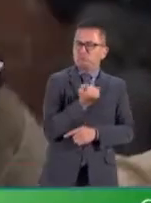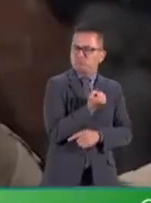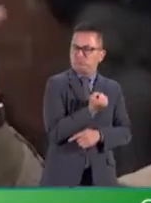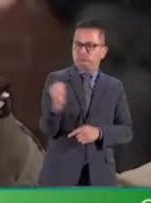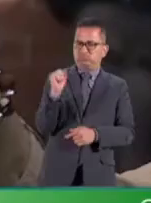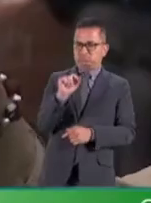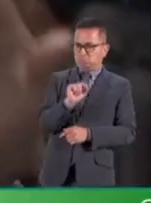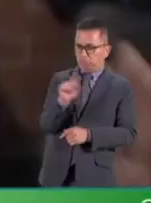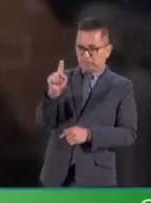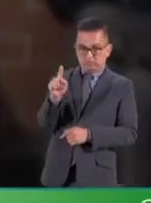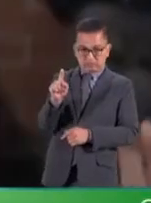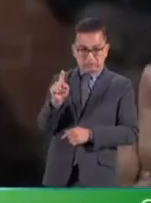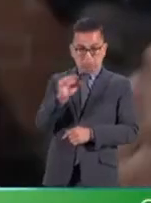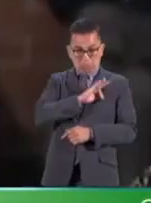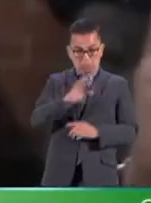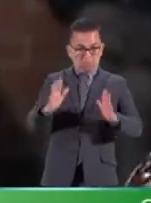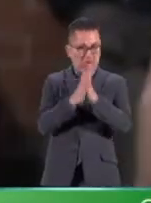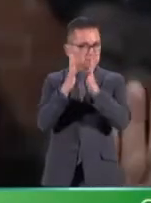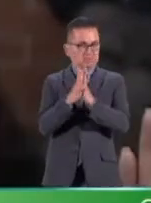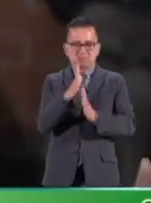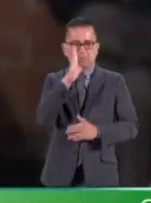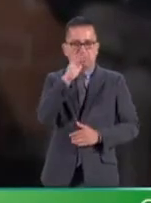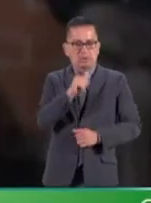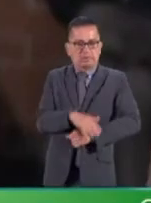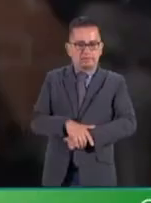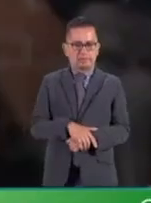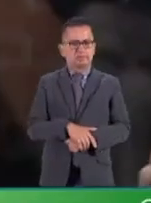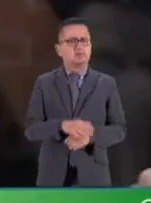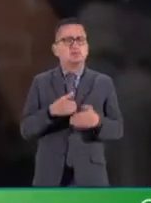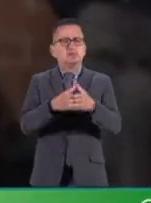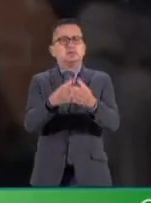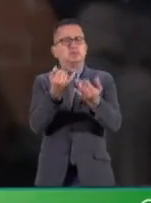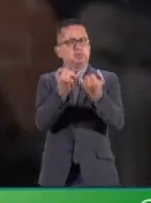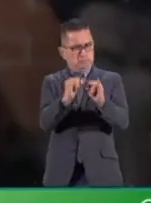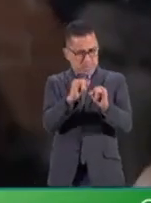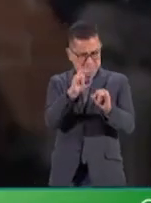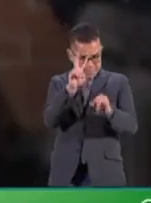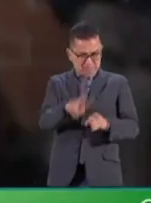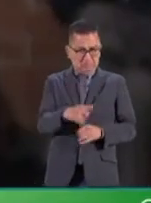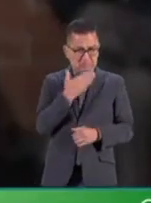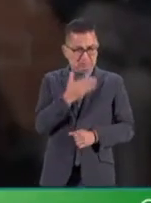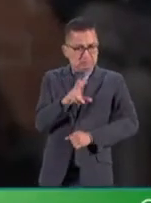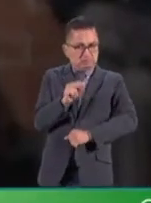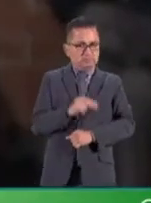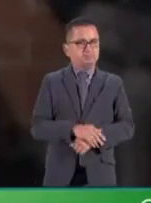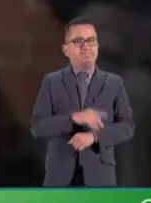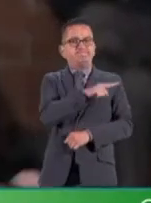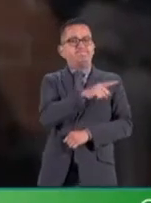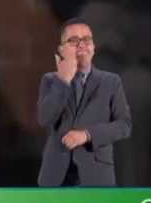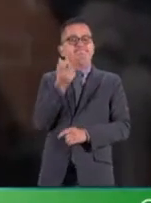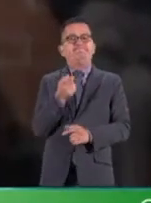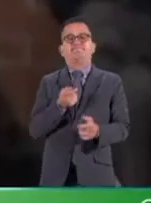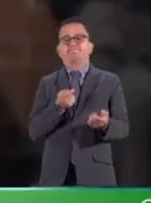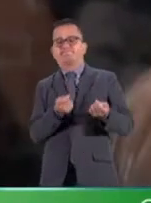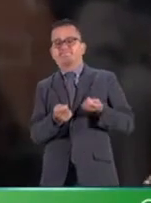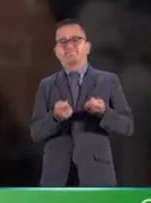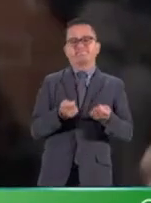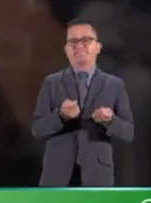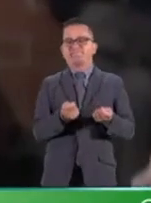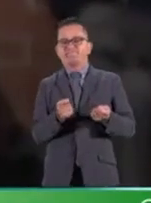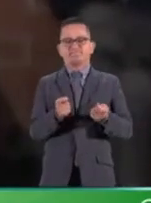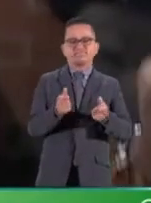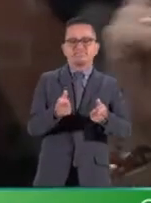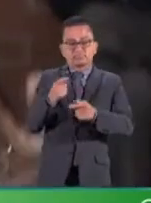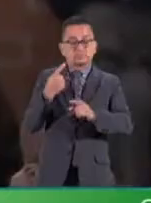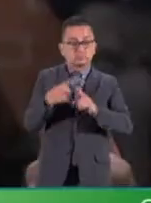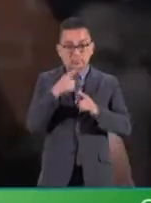Y es una mentira eso de la autonomía, pues lo que intentan es capturar al Poder Judicial y colocar a quienes